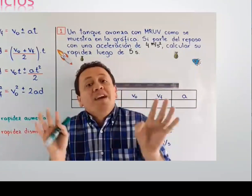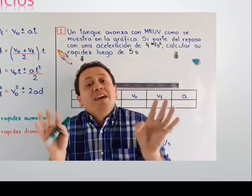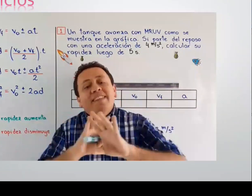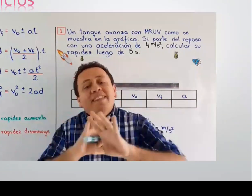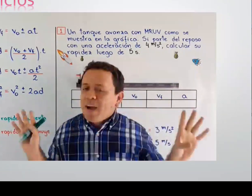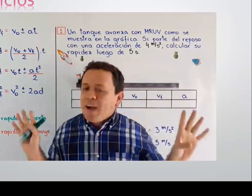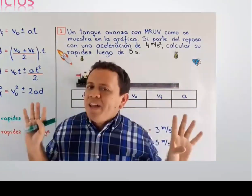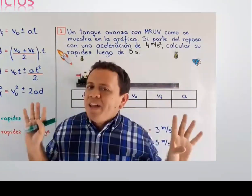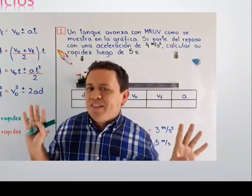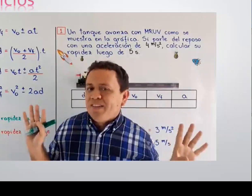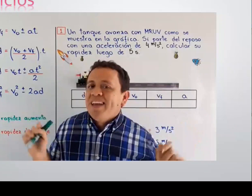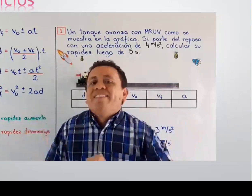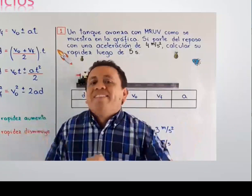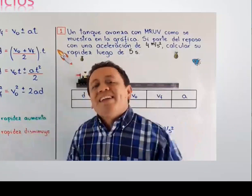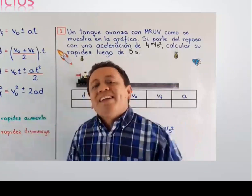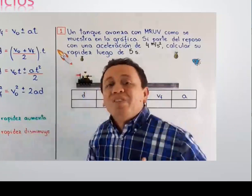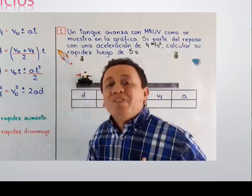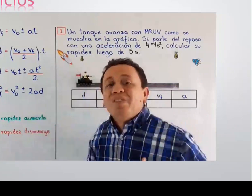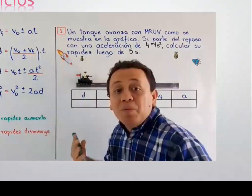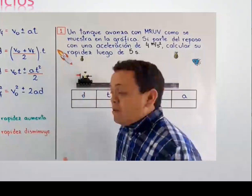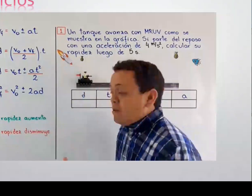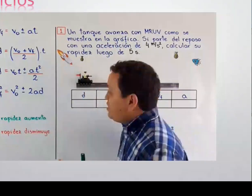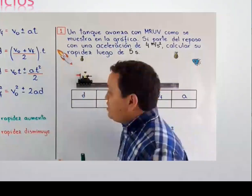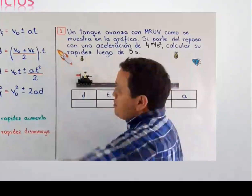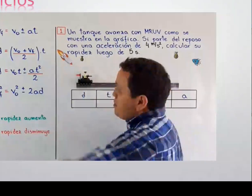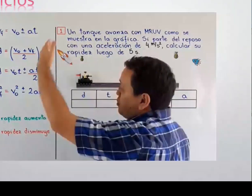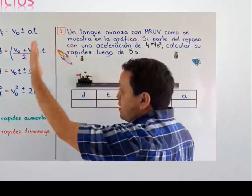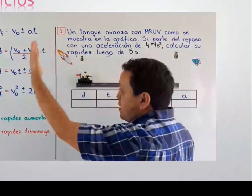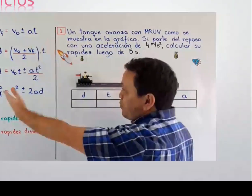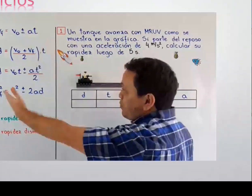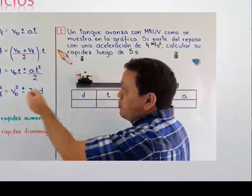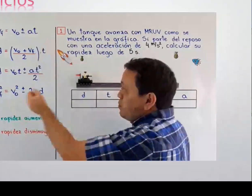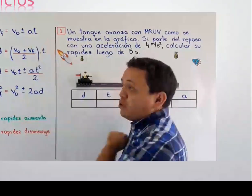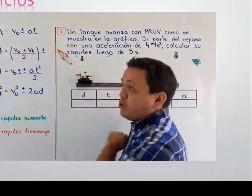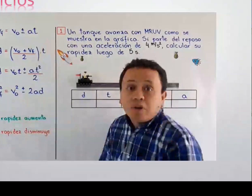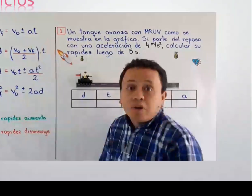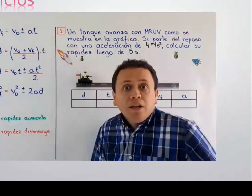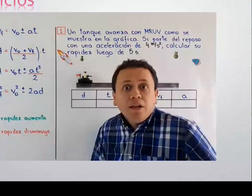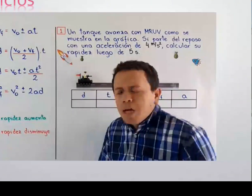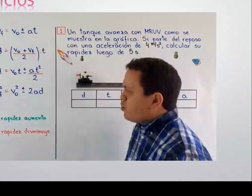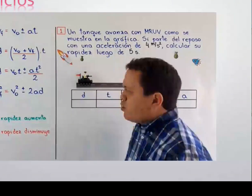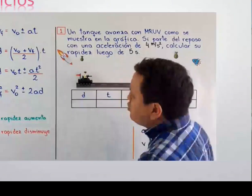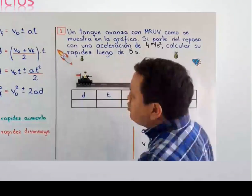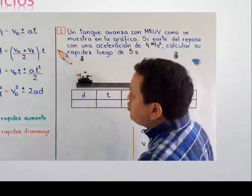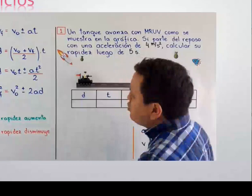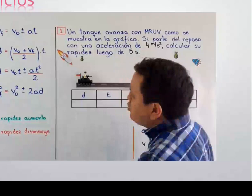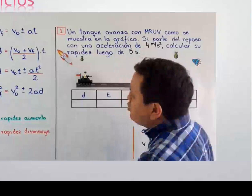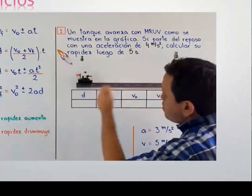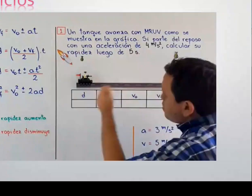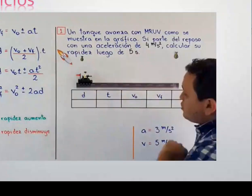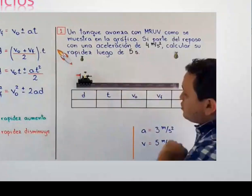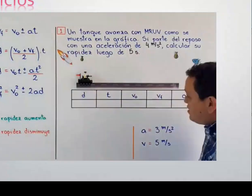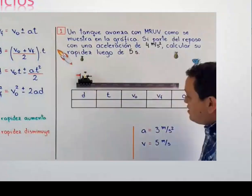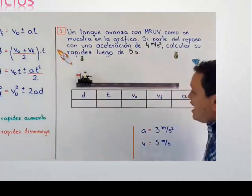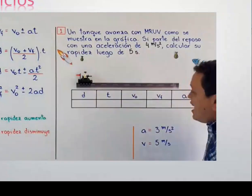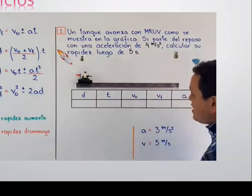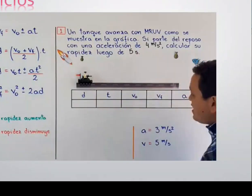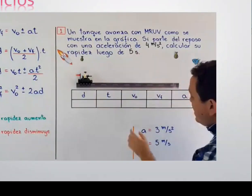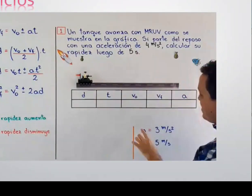poner nuestra vida de cuadritos. Para hacer la cosa mucho más sencilla, vamos a emplear las fórmulas escalares. ¿Y en qué consisten? En las